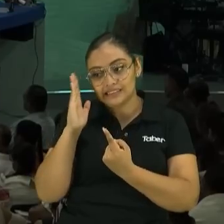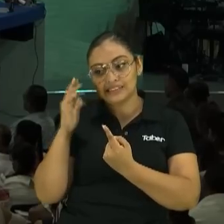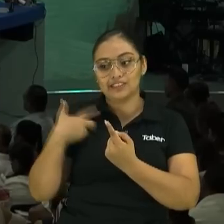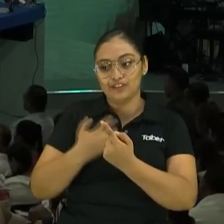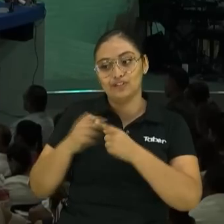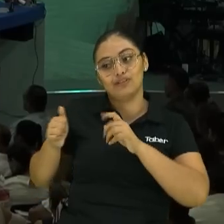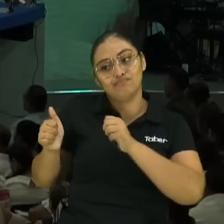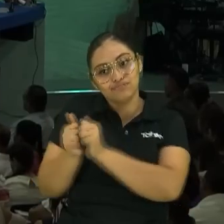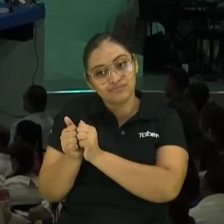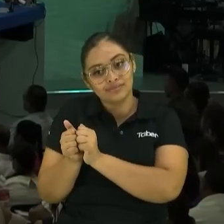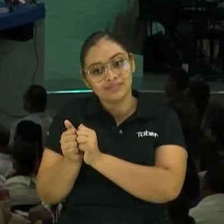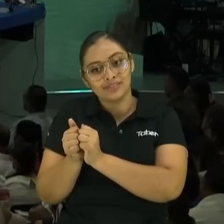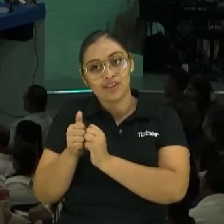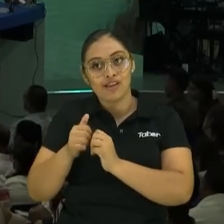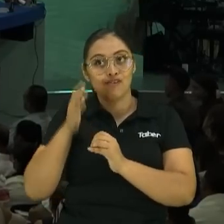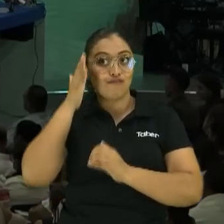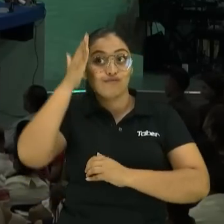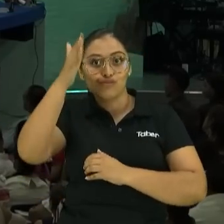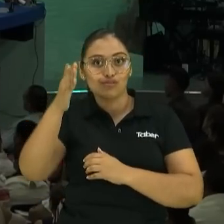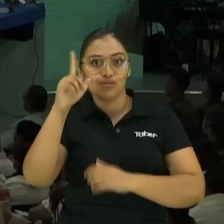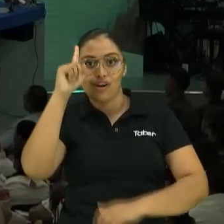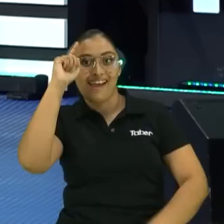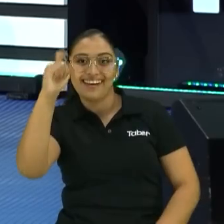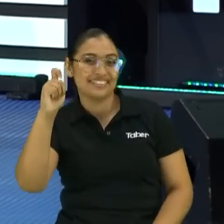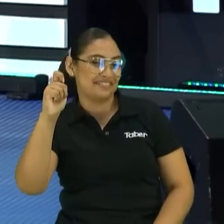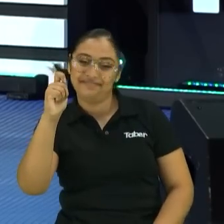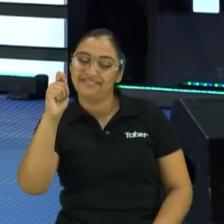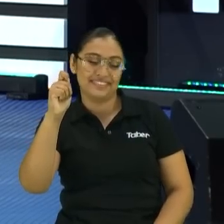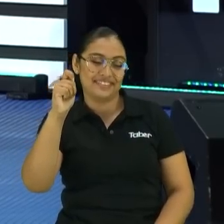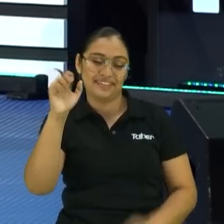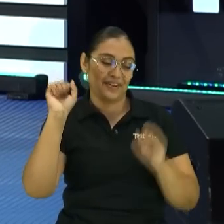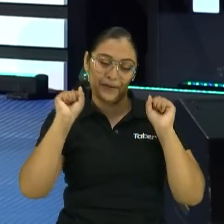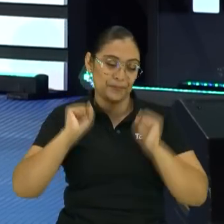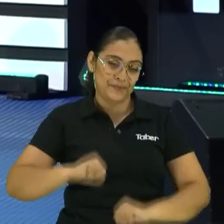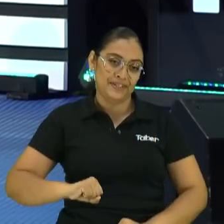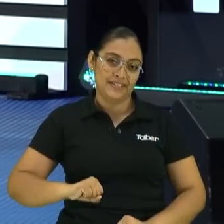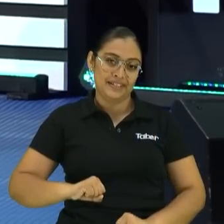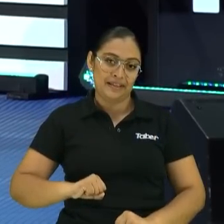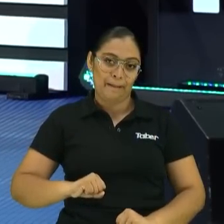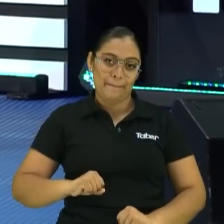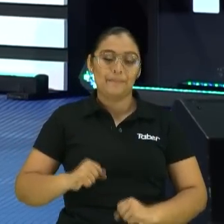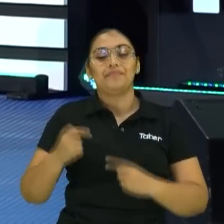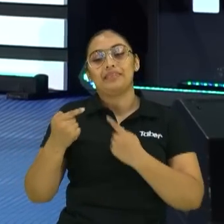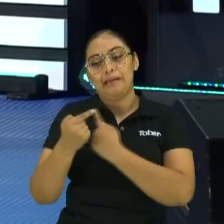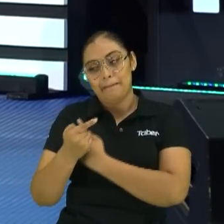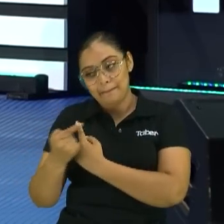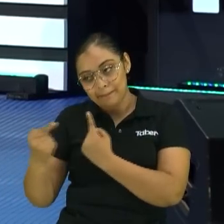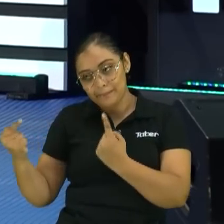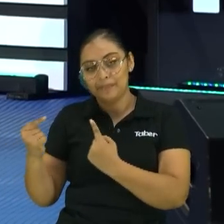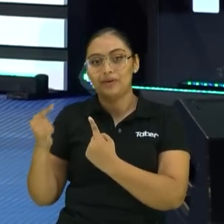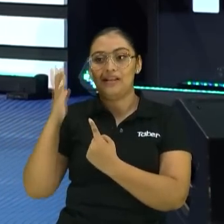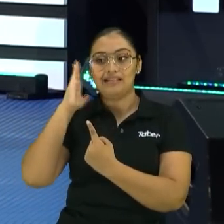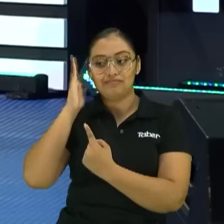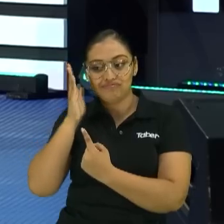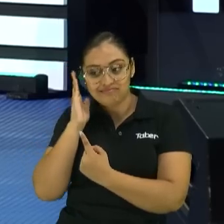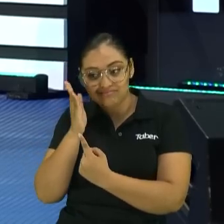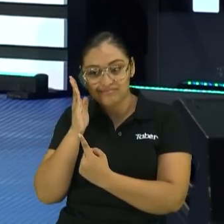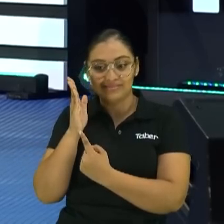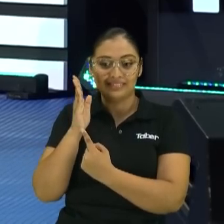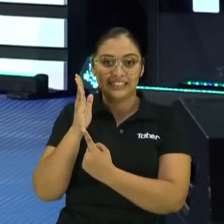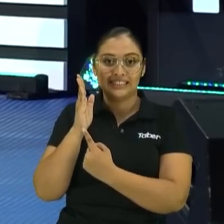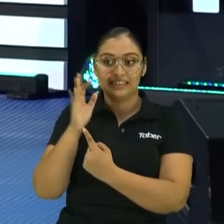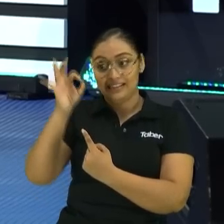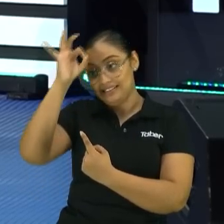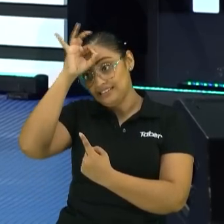lo voy a repetir ninguna persona que camina con tontos término inteligente jamás vas a terminar